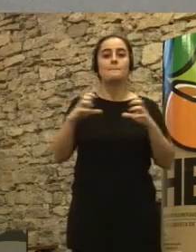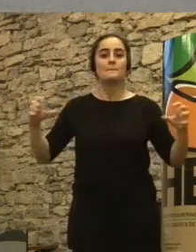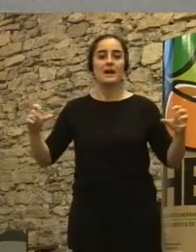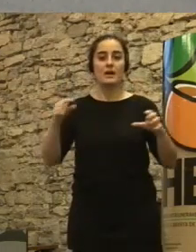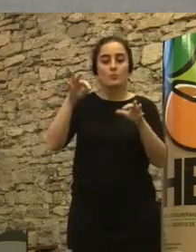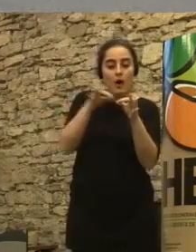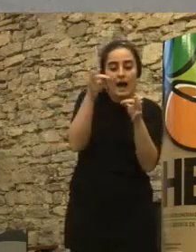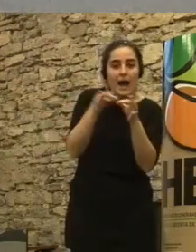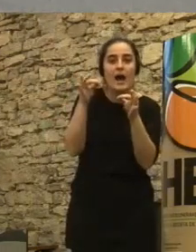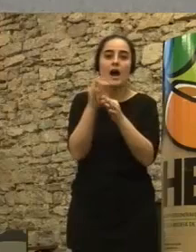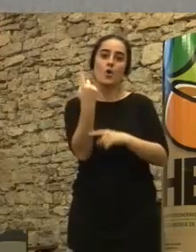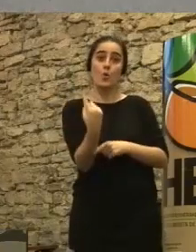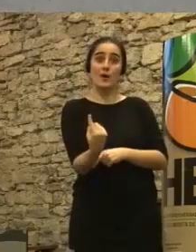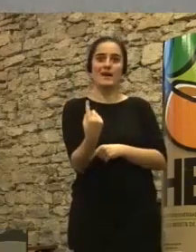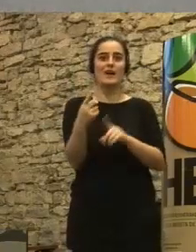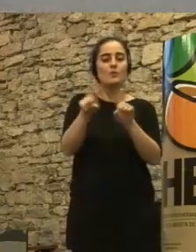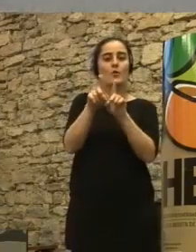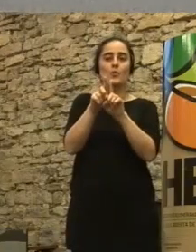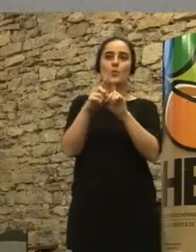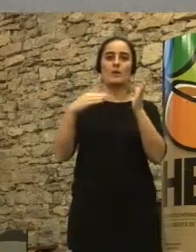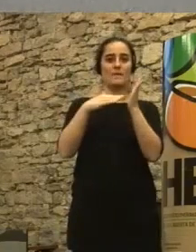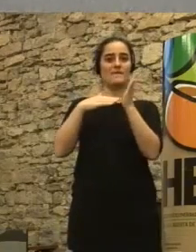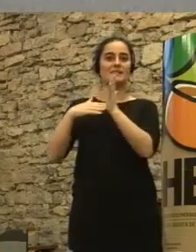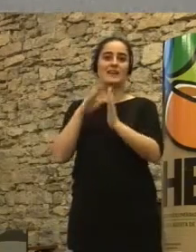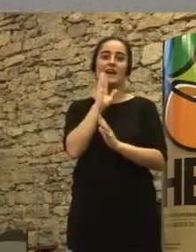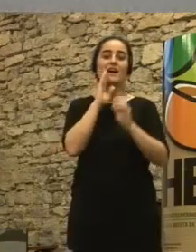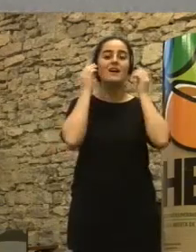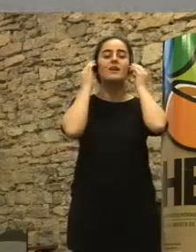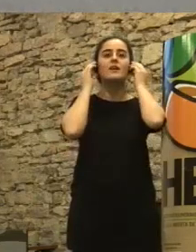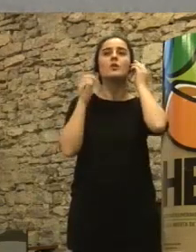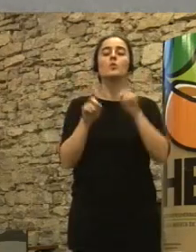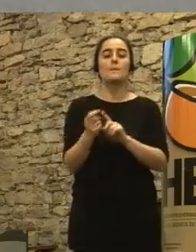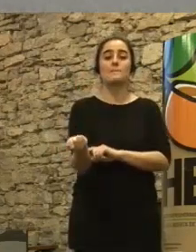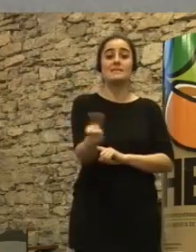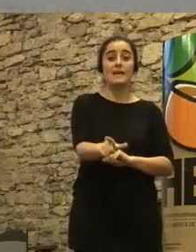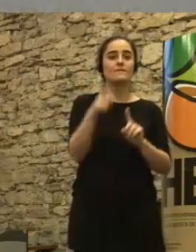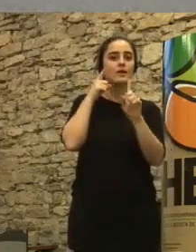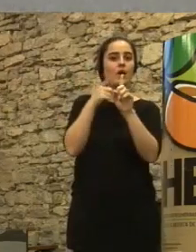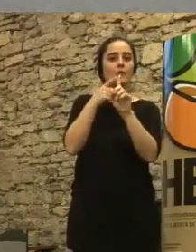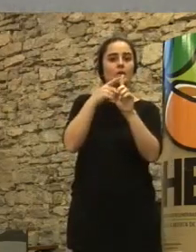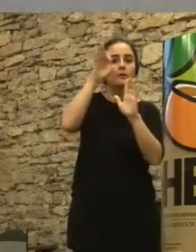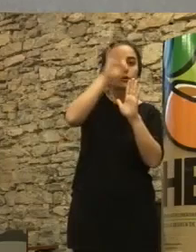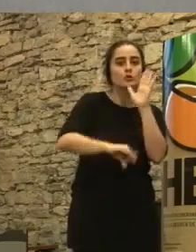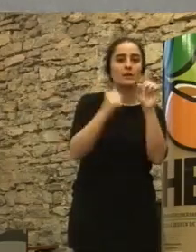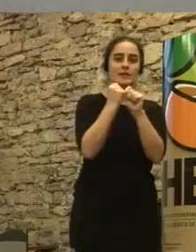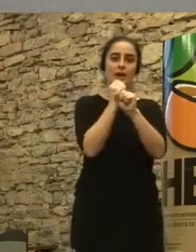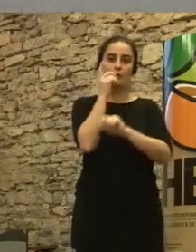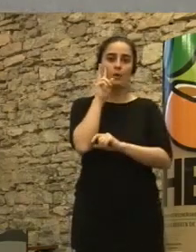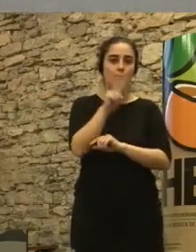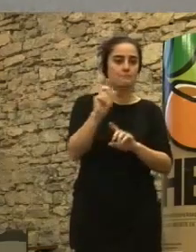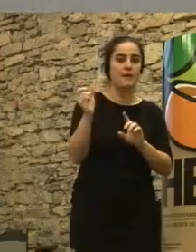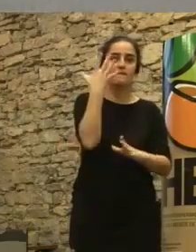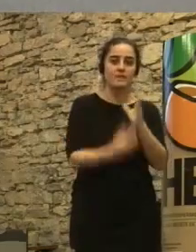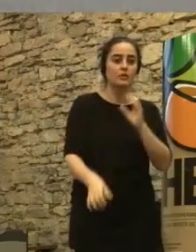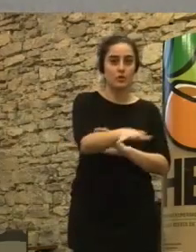identificar una aguja en un pajar, que es una metáfora muy buena para, digamos, trabajar en el software. Y ha hecho acuerdos con empresas